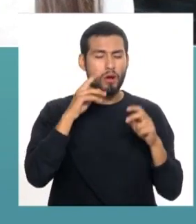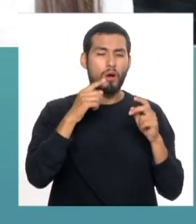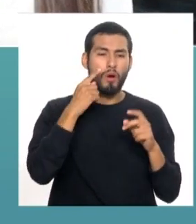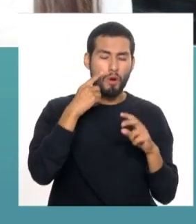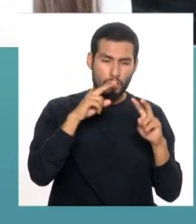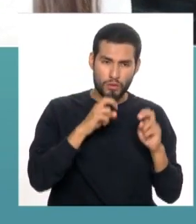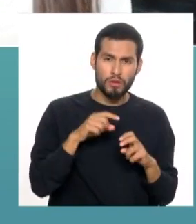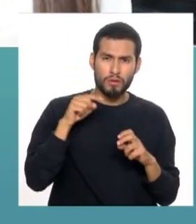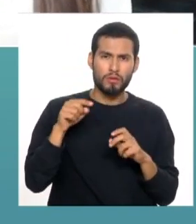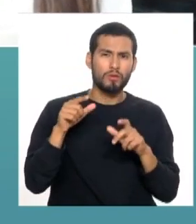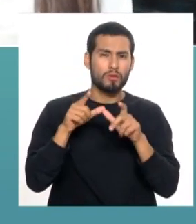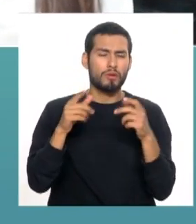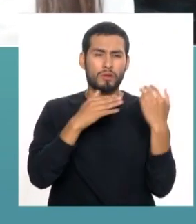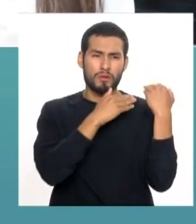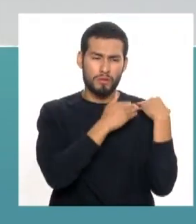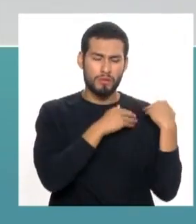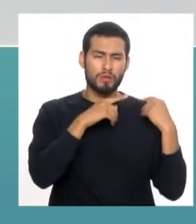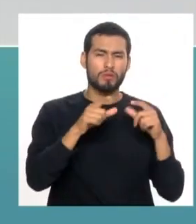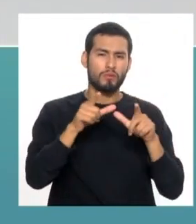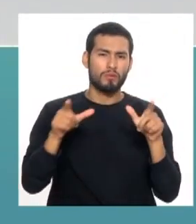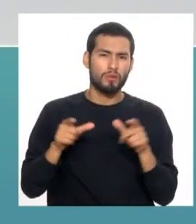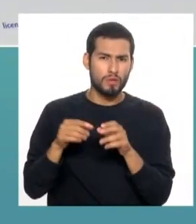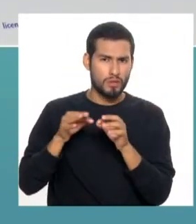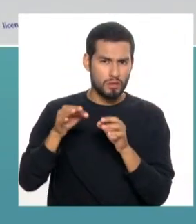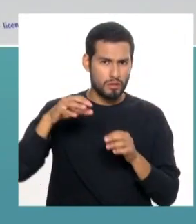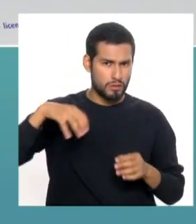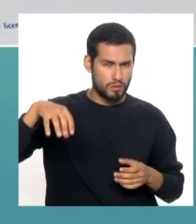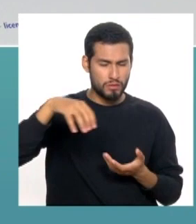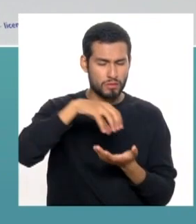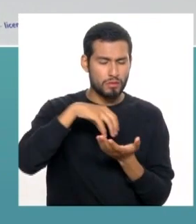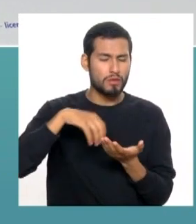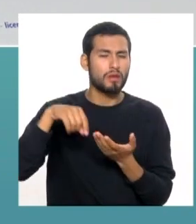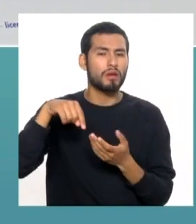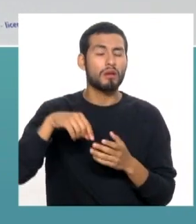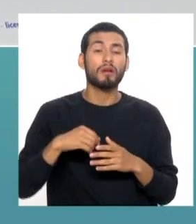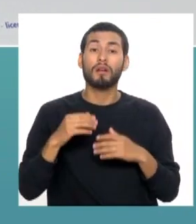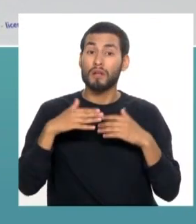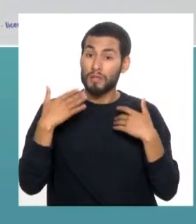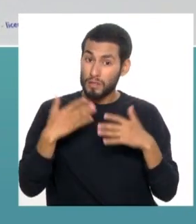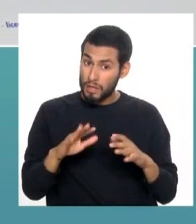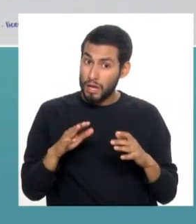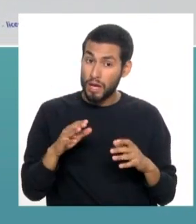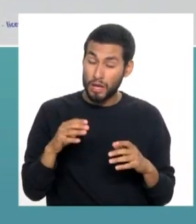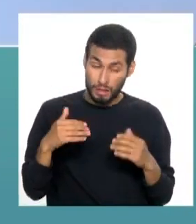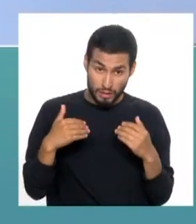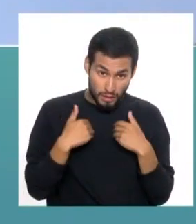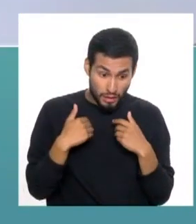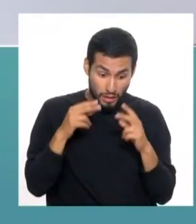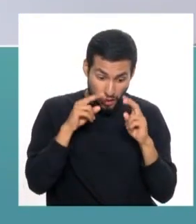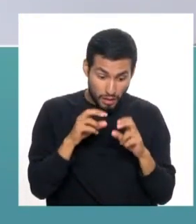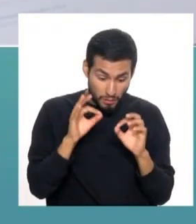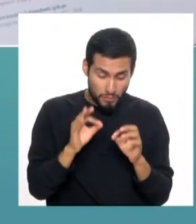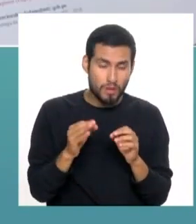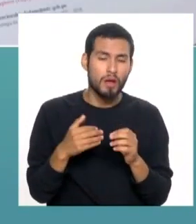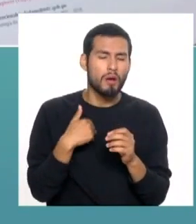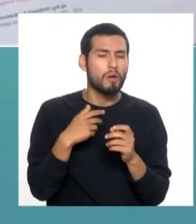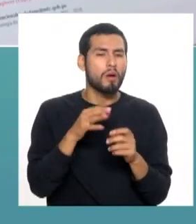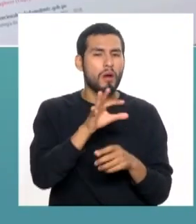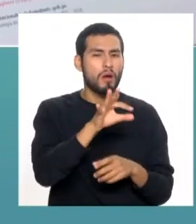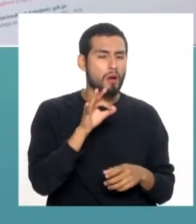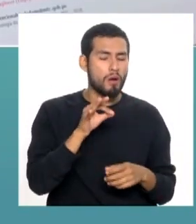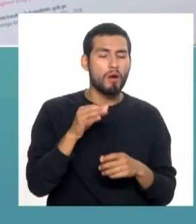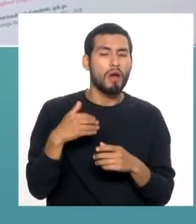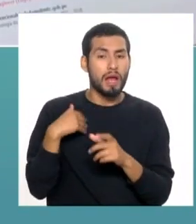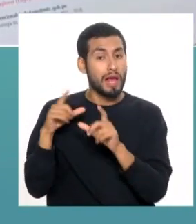evaluación que está a cargo de los gobiernos regionales. Una vez que ya tengo estos pasos, ahí puedo optar por la licencia o